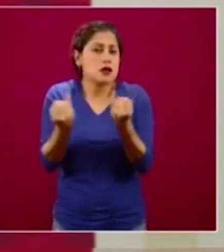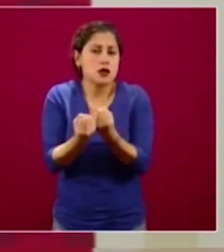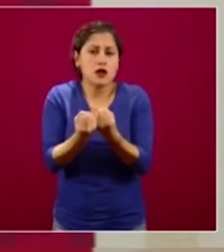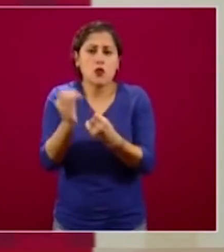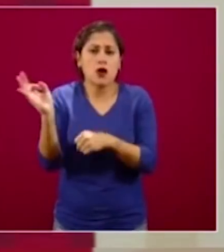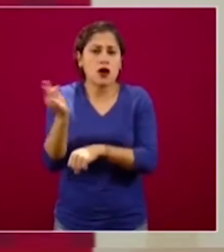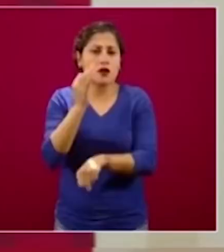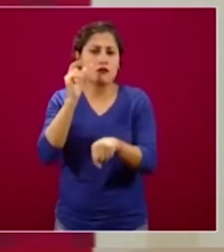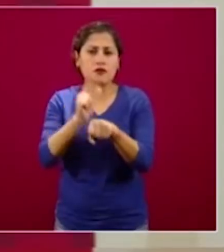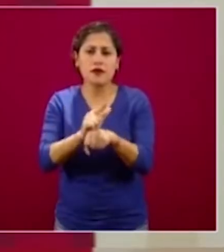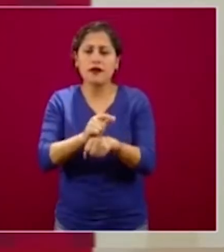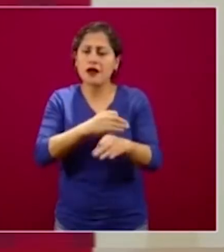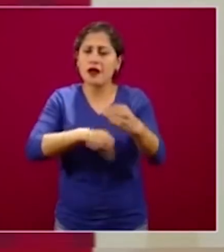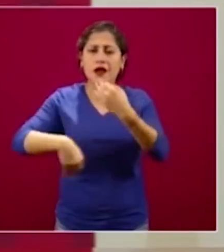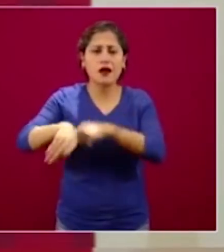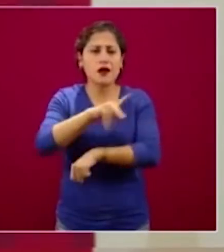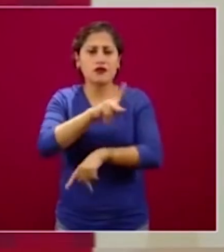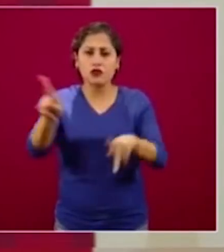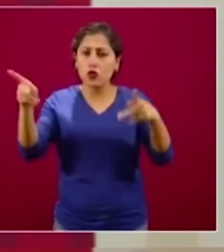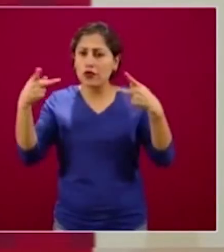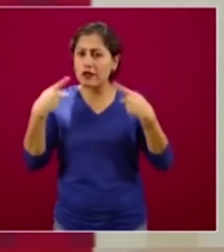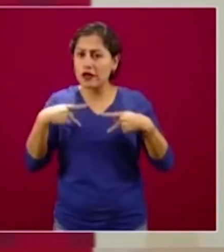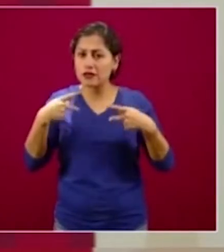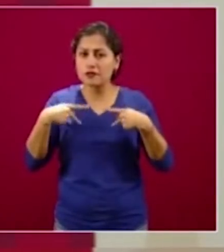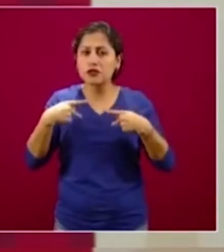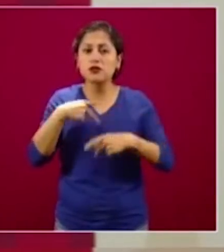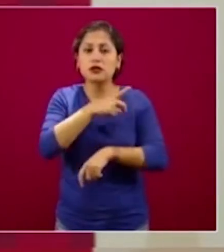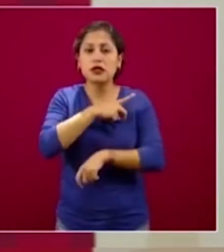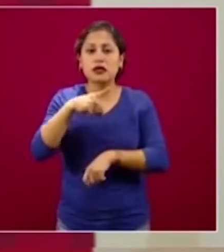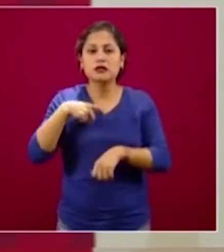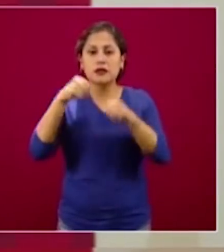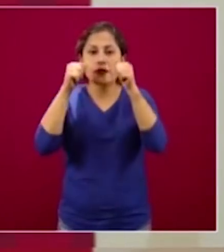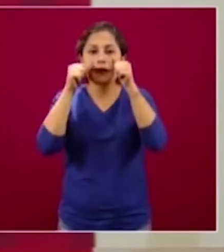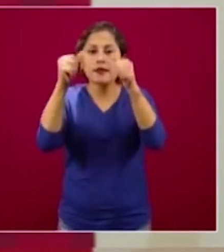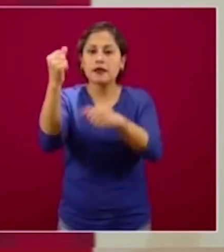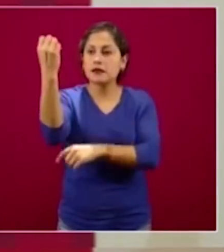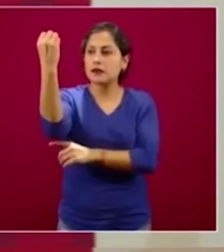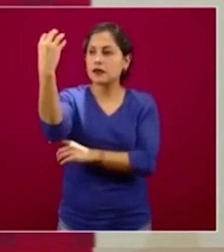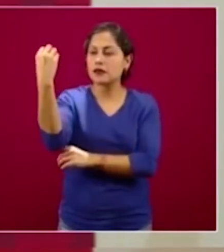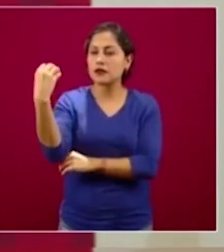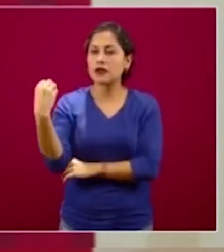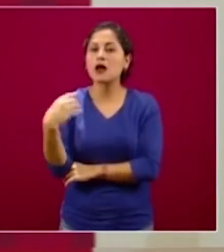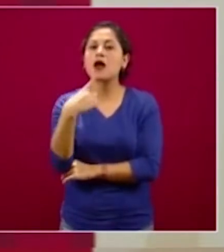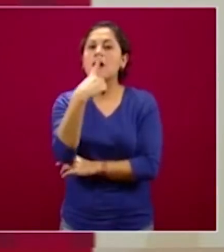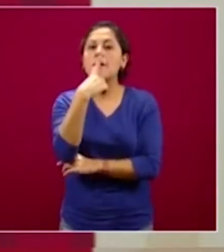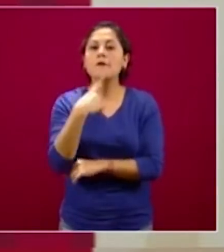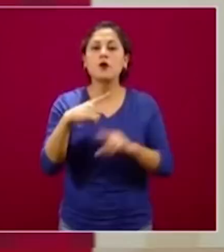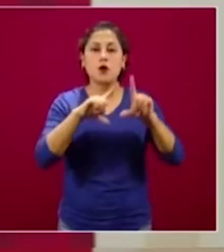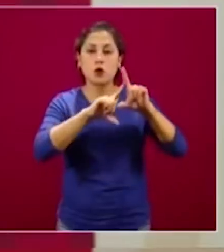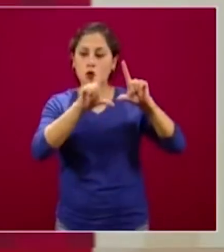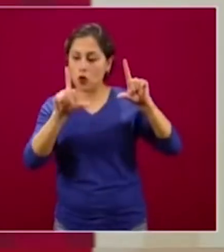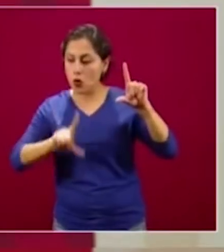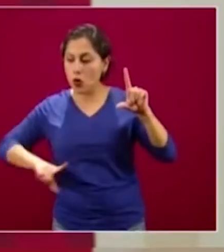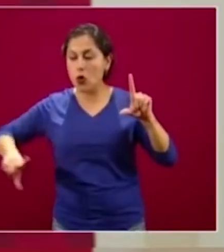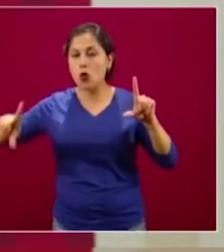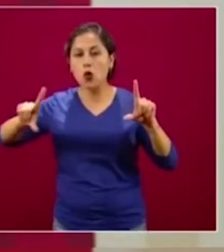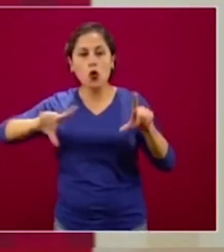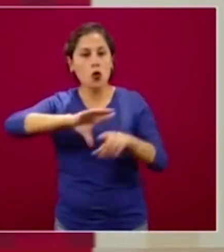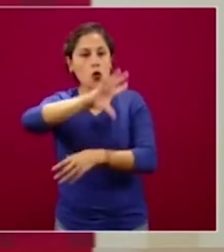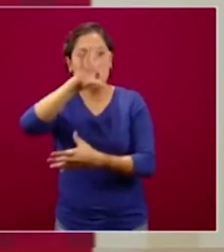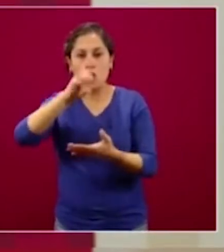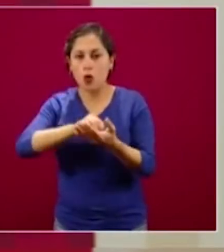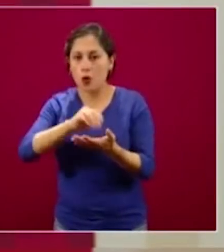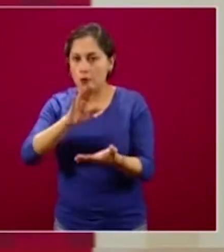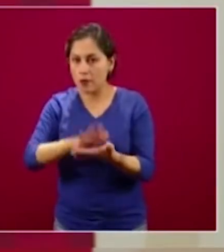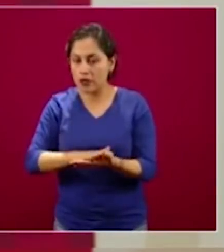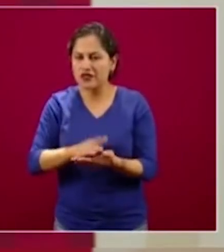mexicana. En este momento el país completo está en semáforo rojo. Esto quiere decir existe el máximo riesgo de